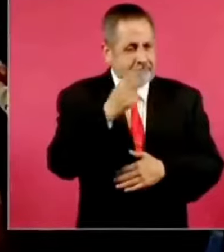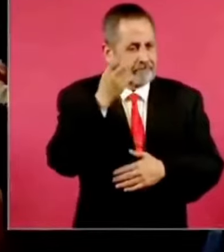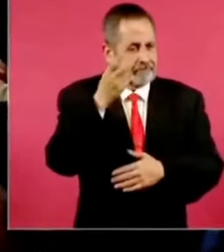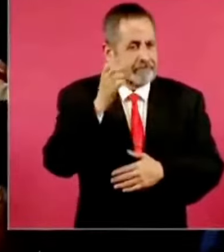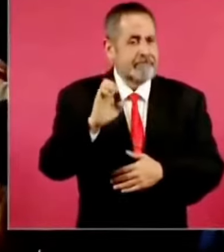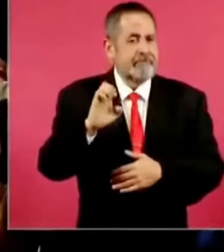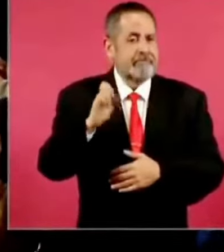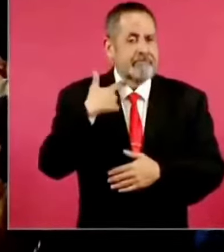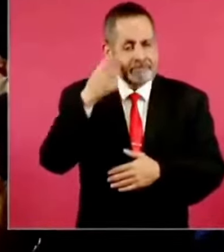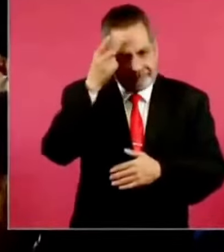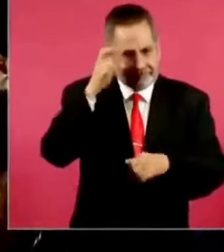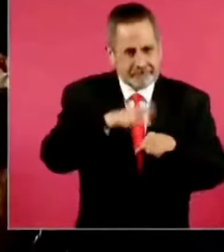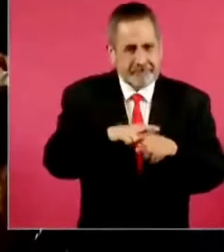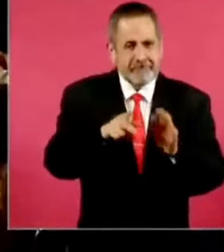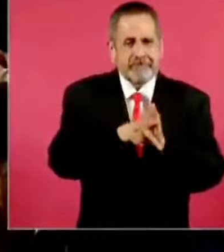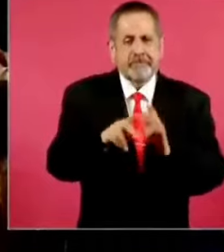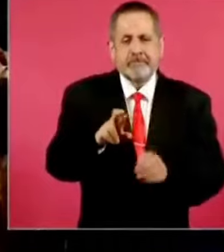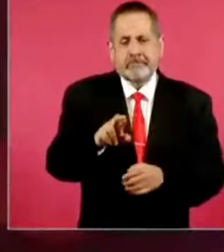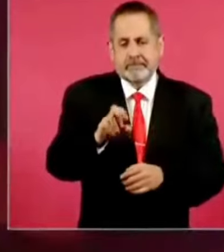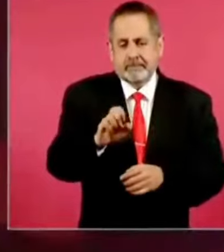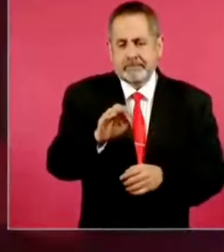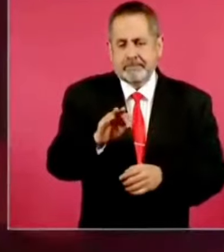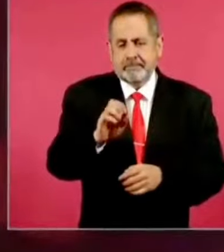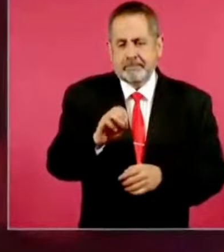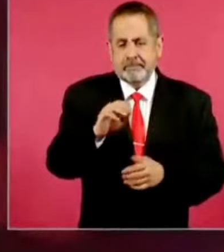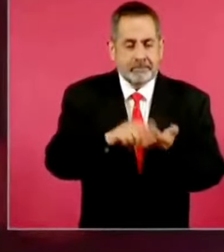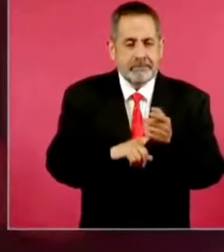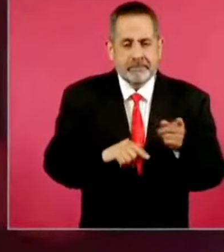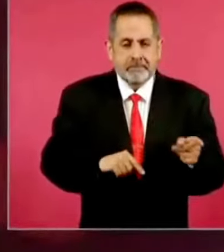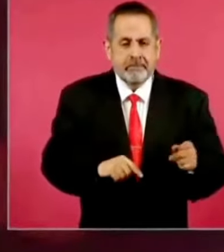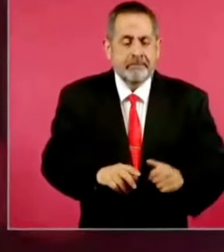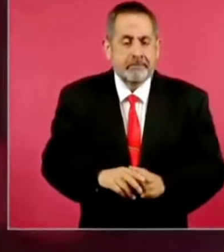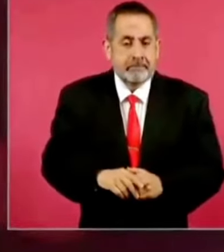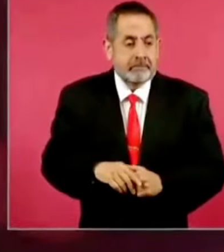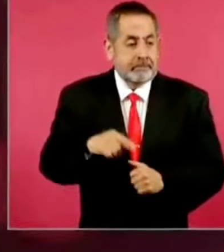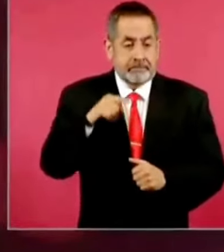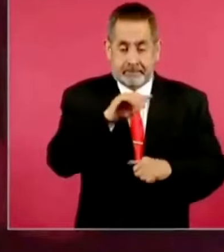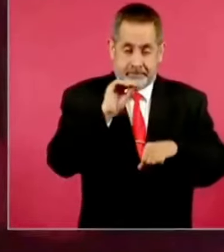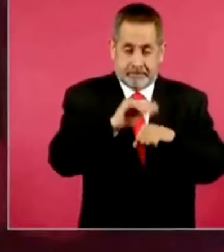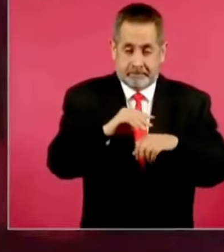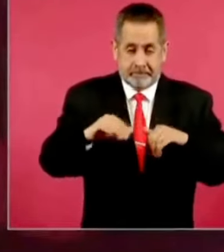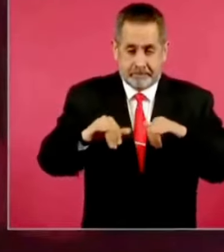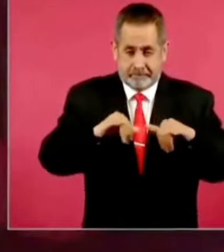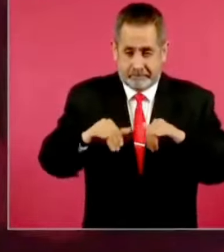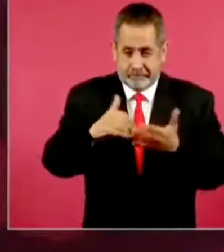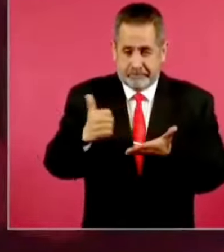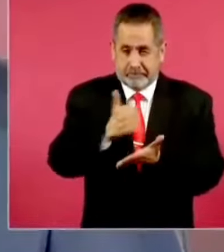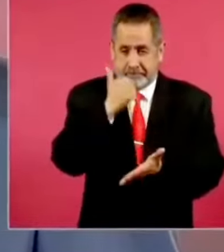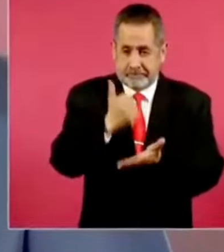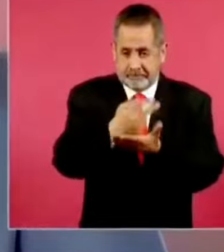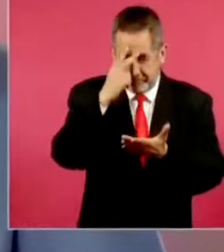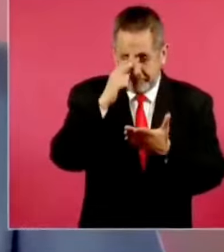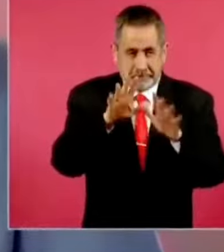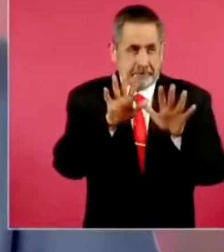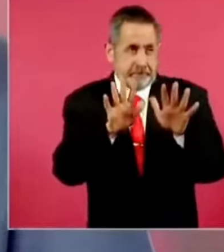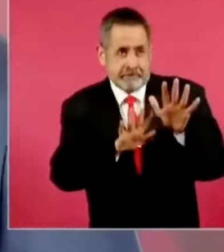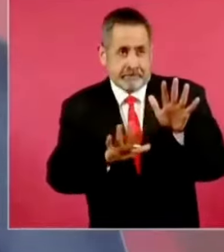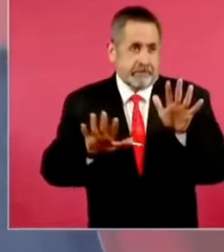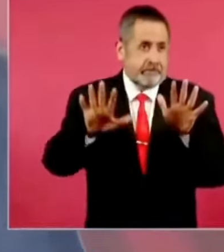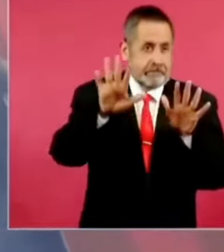puso un mapa de la Ciudad de México de cómo habían votado